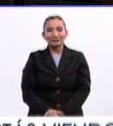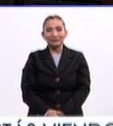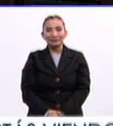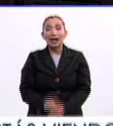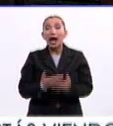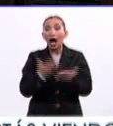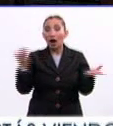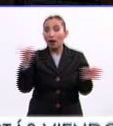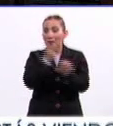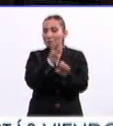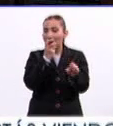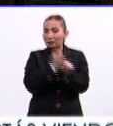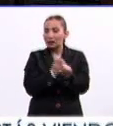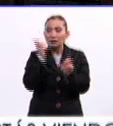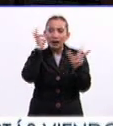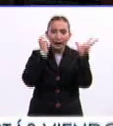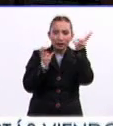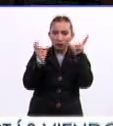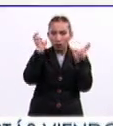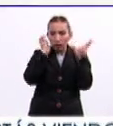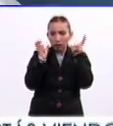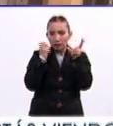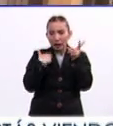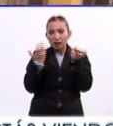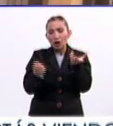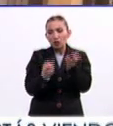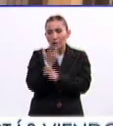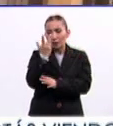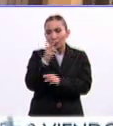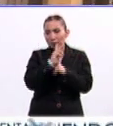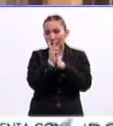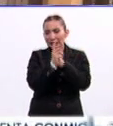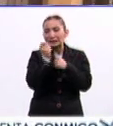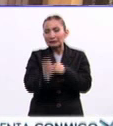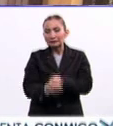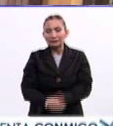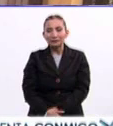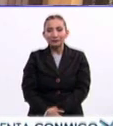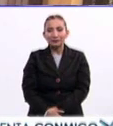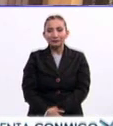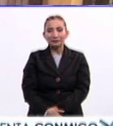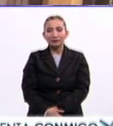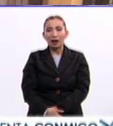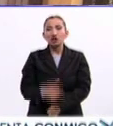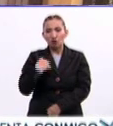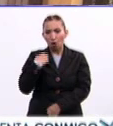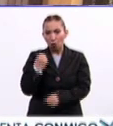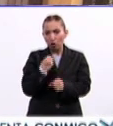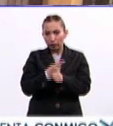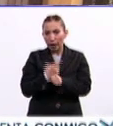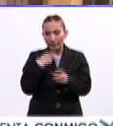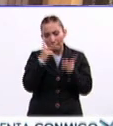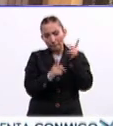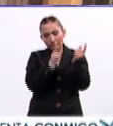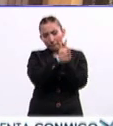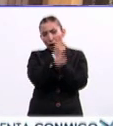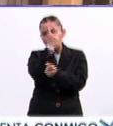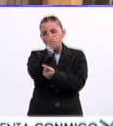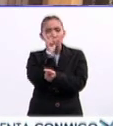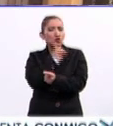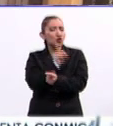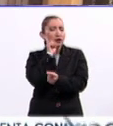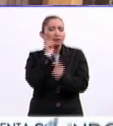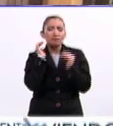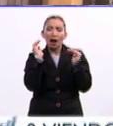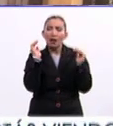a que escuchen nuestra novedad de la patria. Tuve la oportunidad de conversar con dos extraordinarias mujeres cuyos